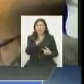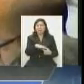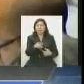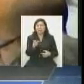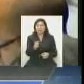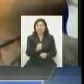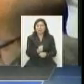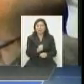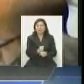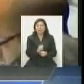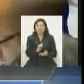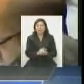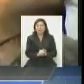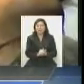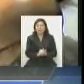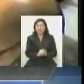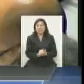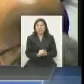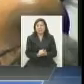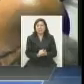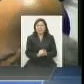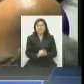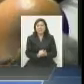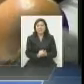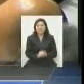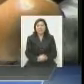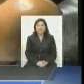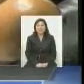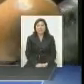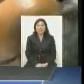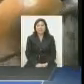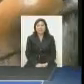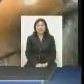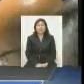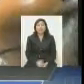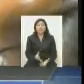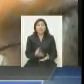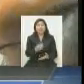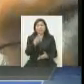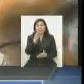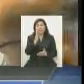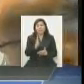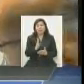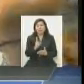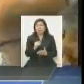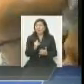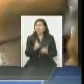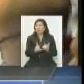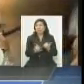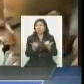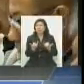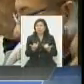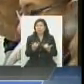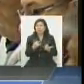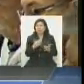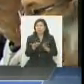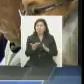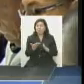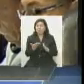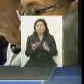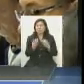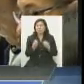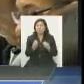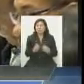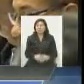niños trabajadores. Y espero, presidente, termino con esto, quiera Dios que no termine esto en muertos,